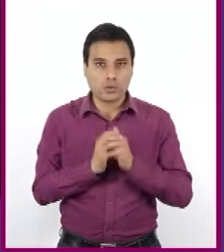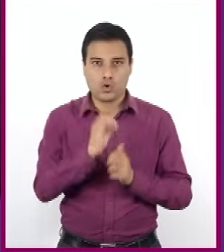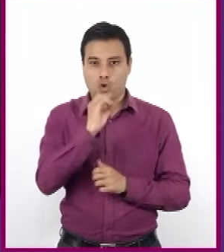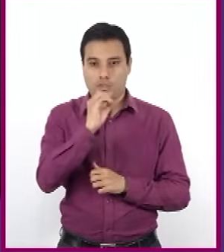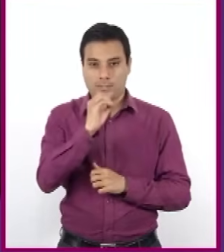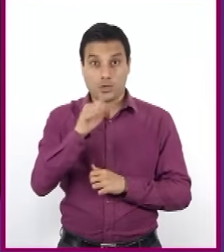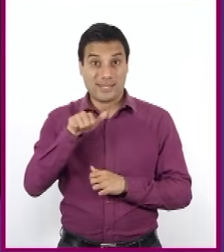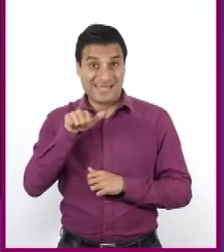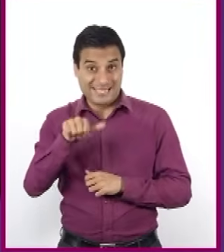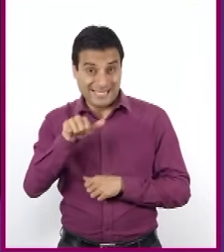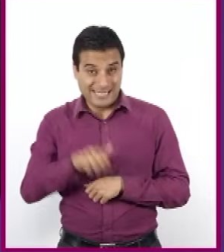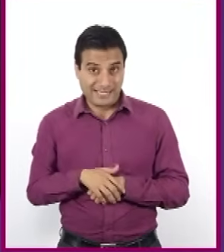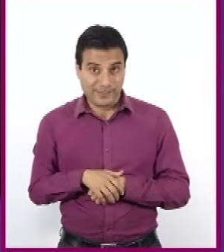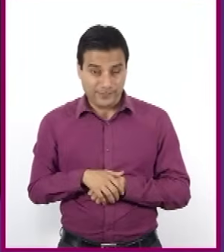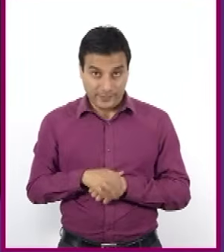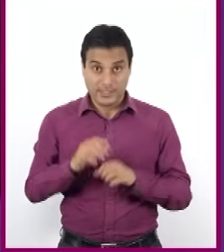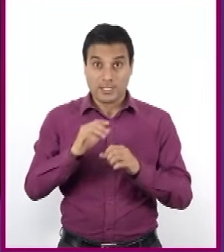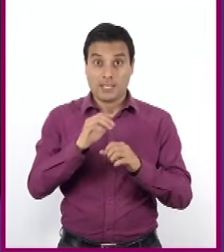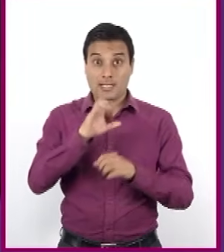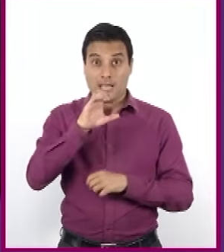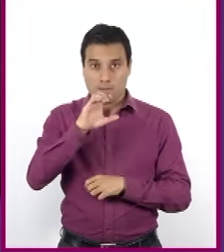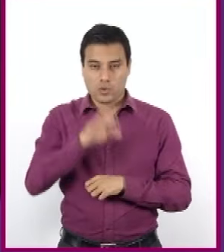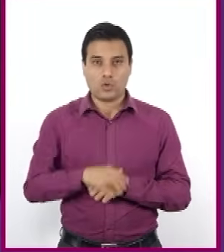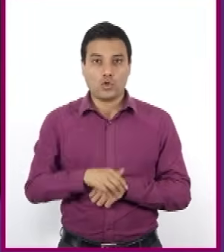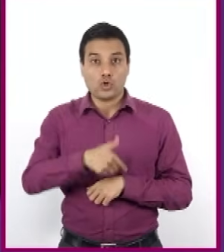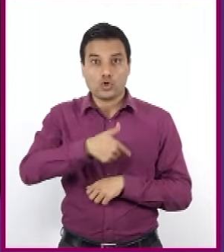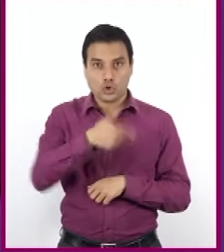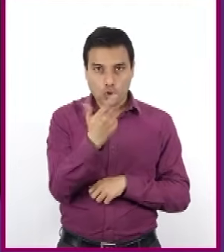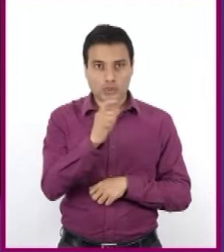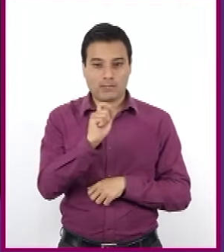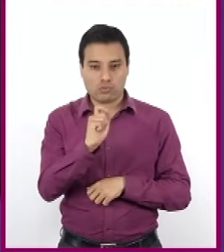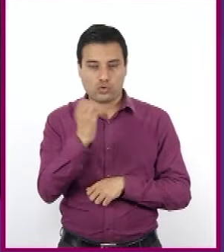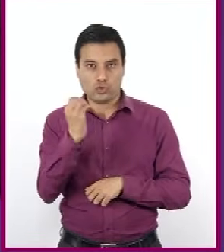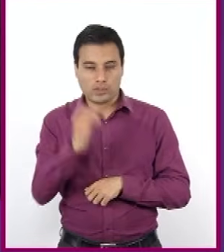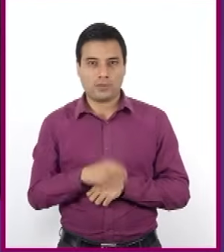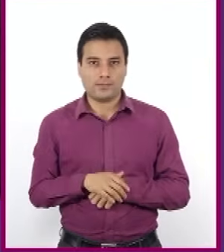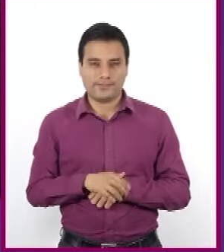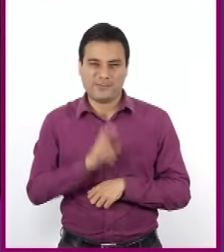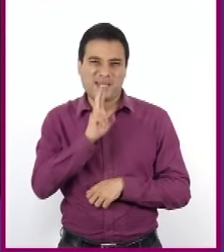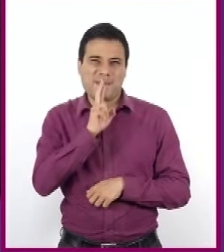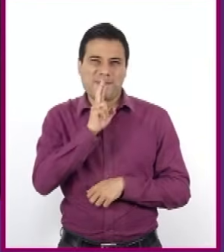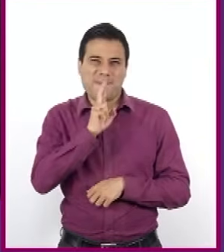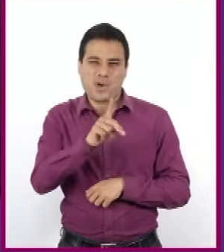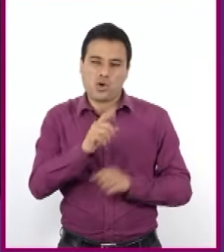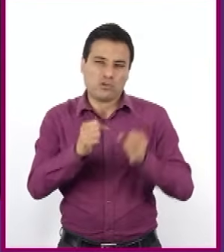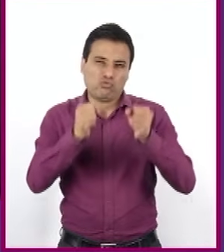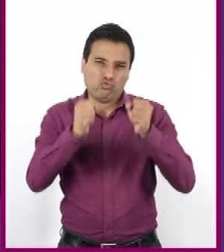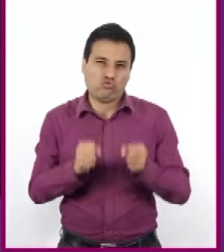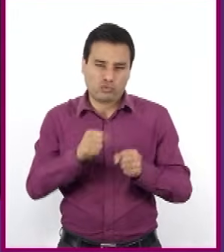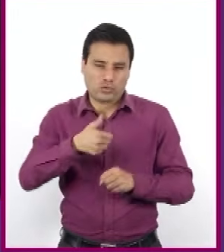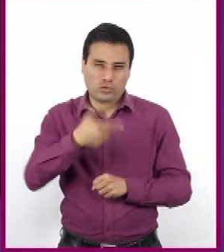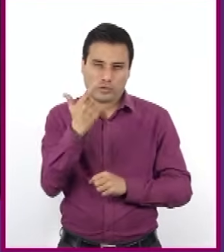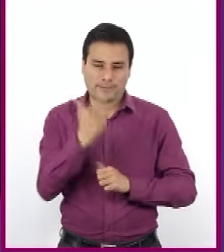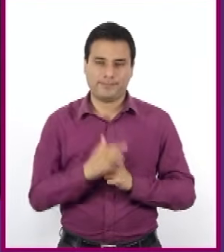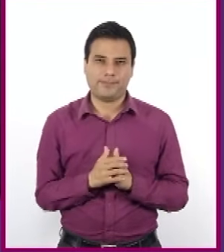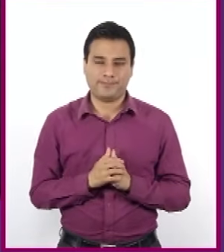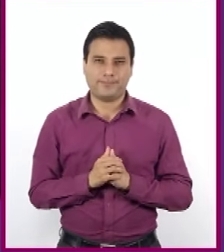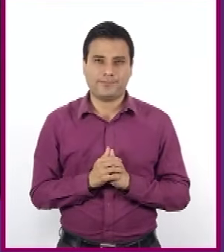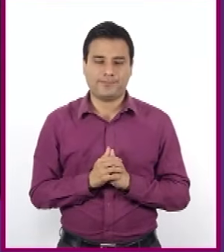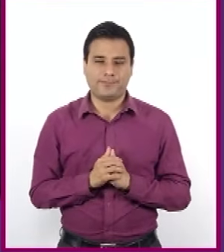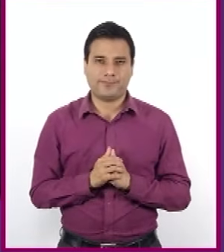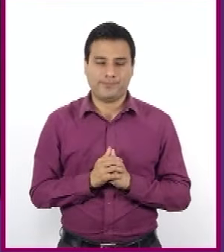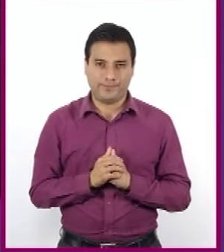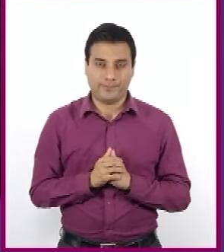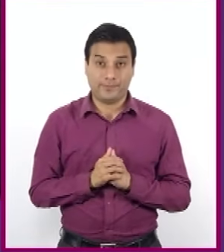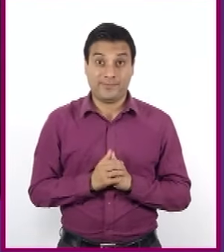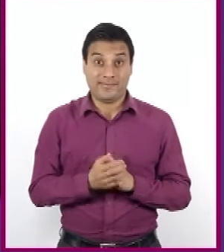es 16 y del carbono es 12.0, a lo que también redondearemos quedando en 12. La proporción